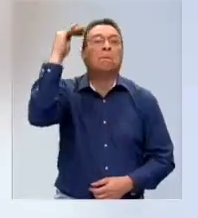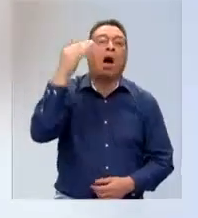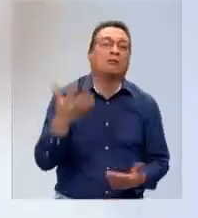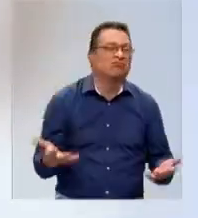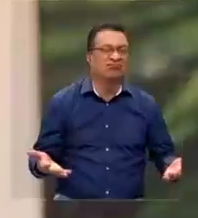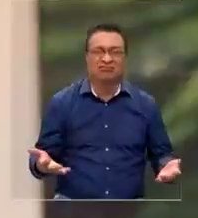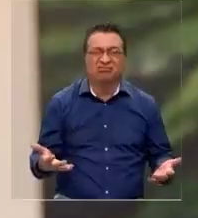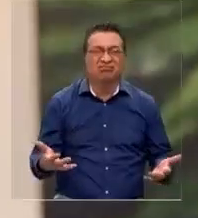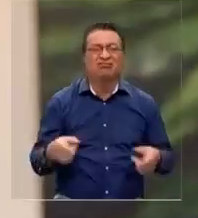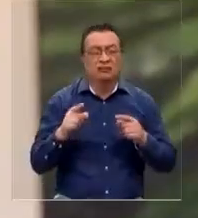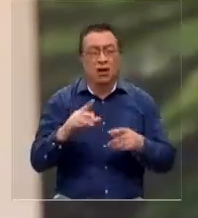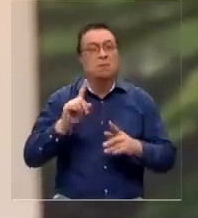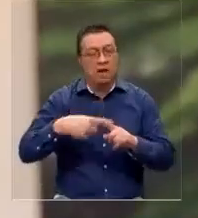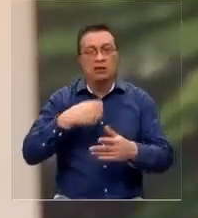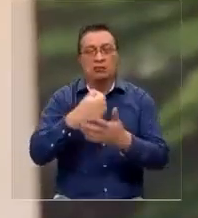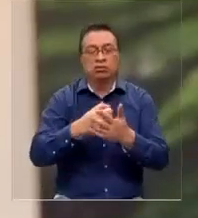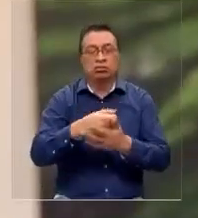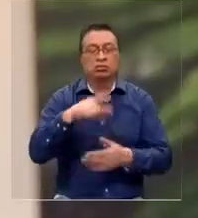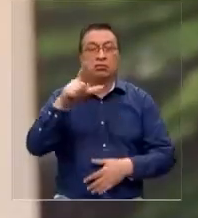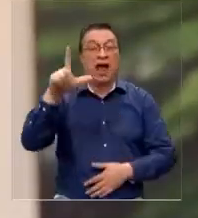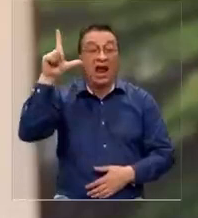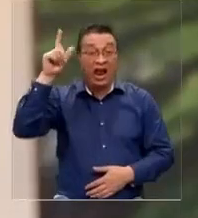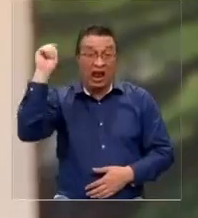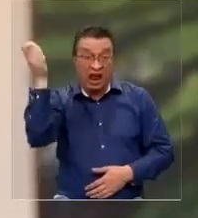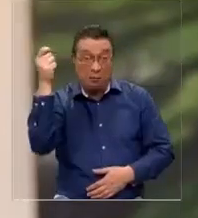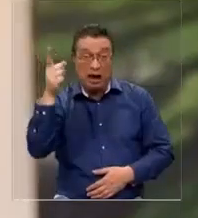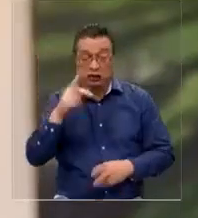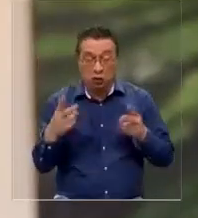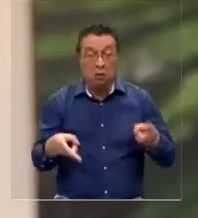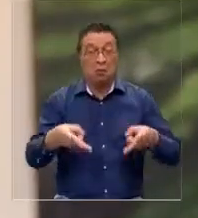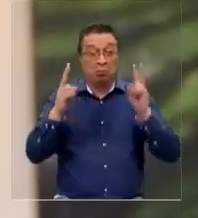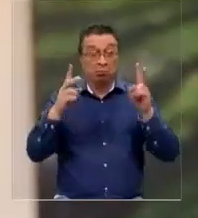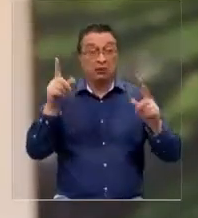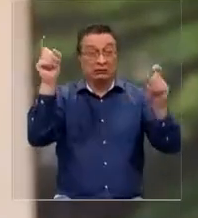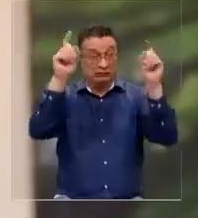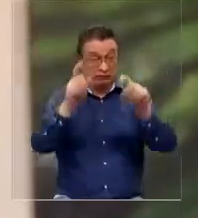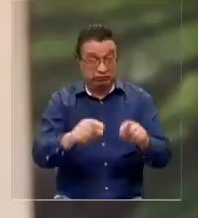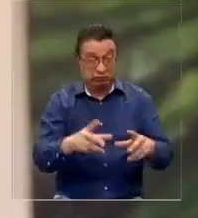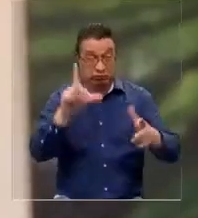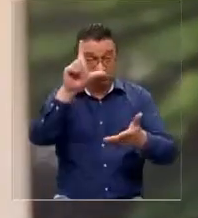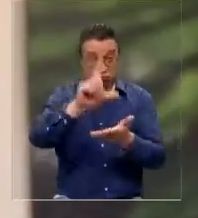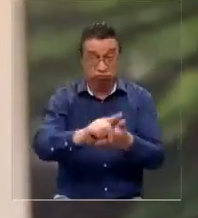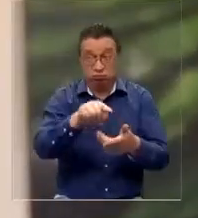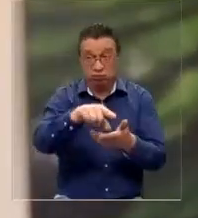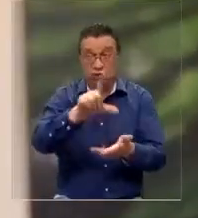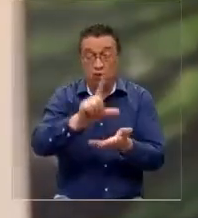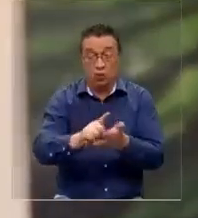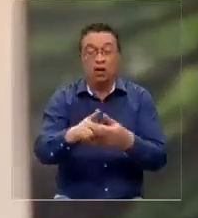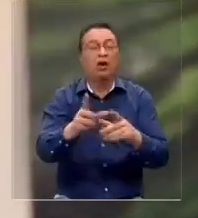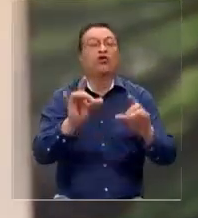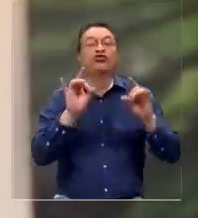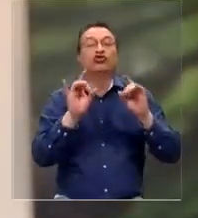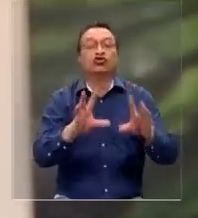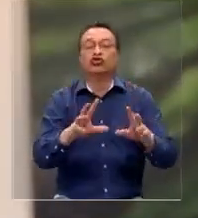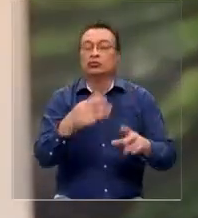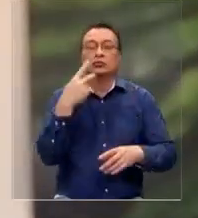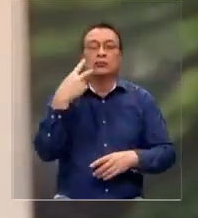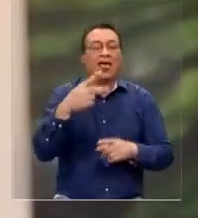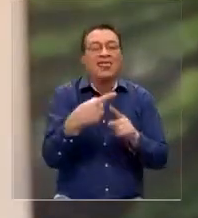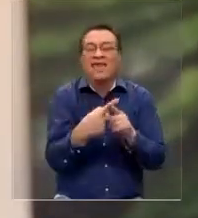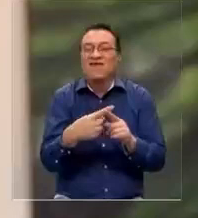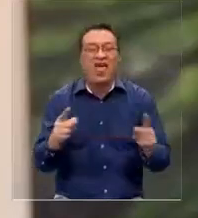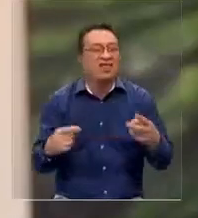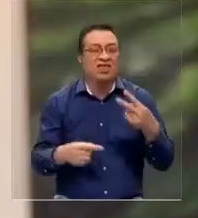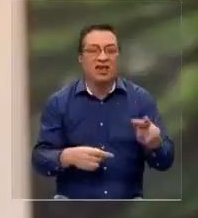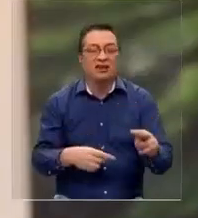seguir insistiendo. Limache no se puede permitir contar con una termoeléctrica en un sector que hoy día tiene una vocación completamente